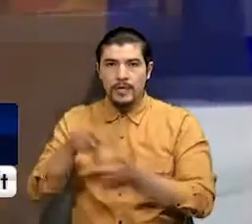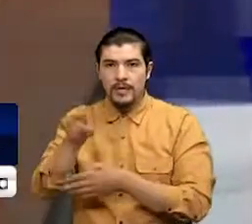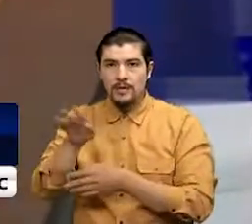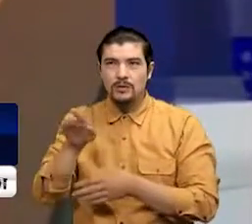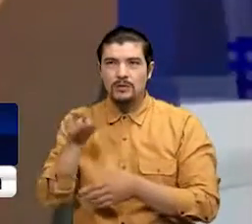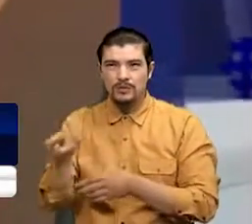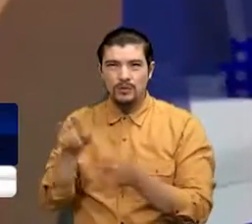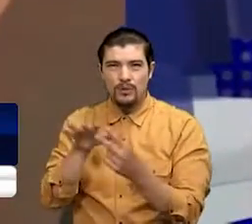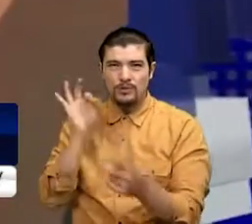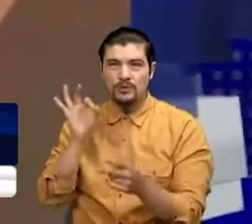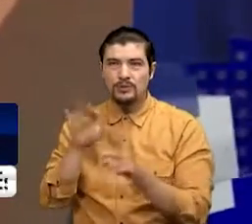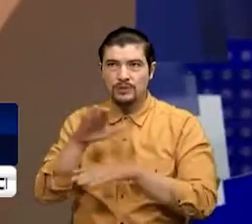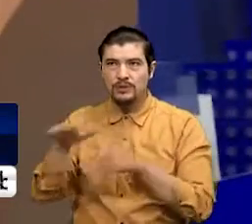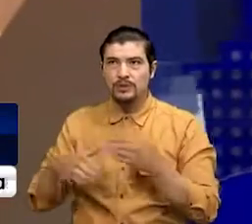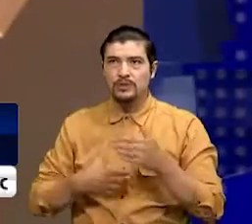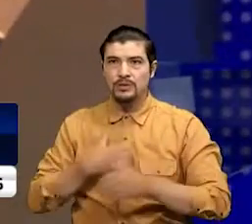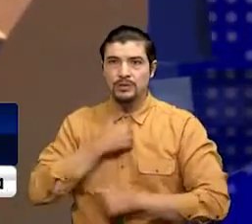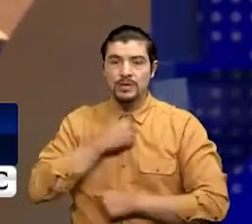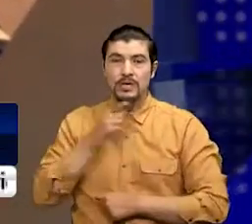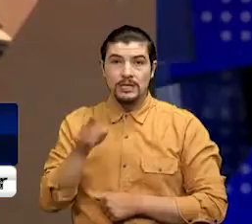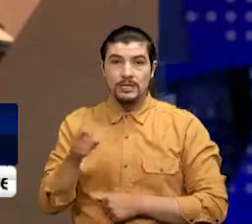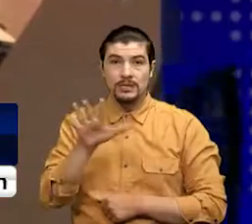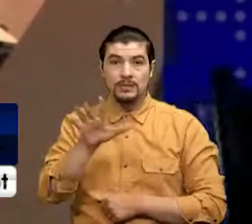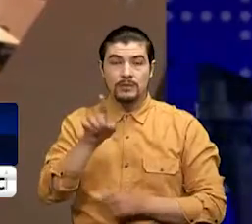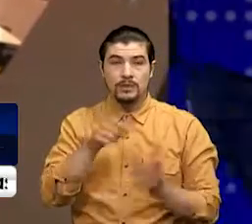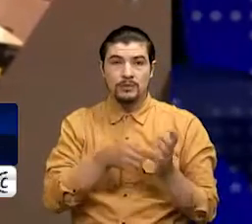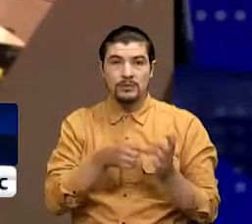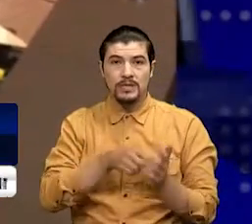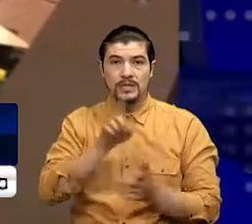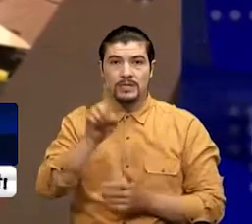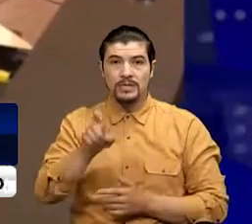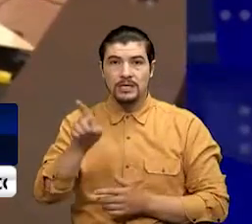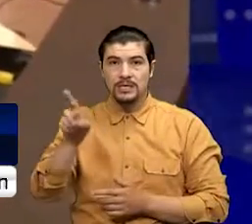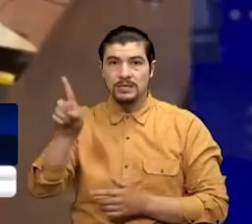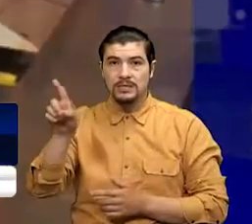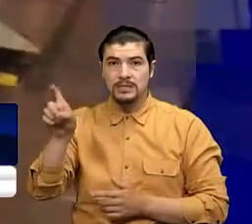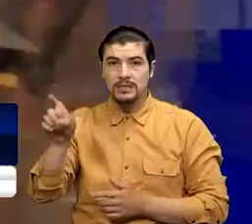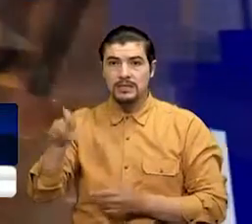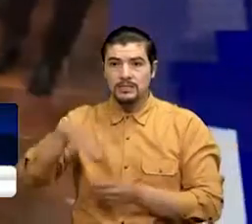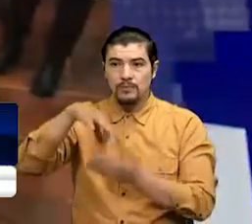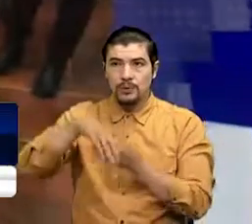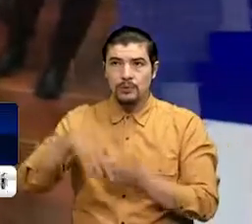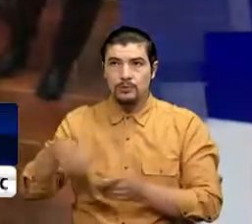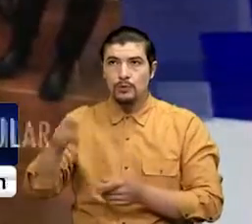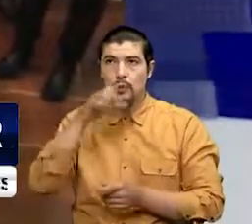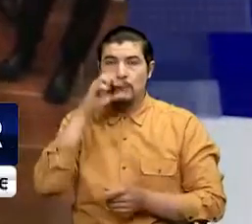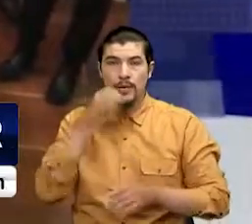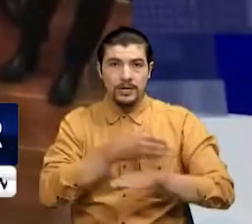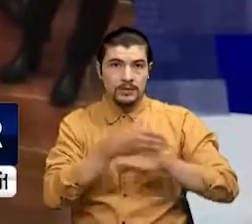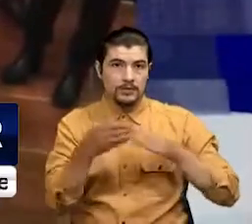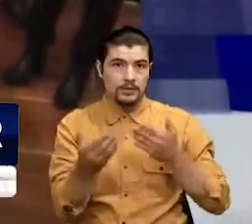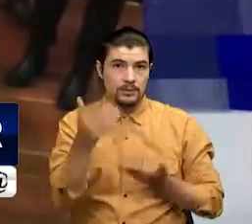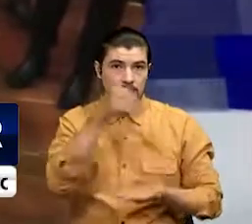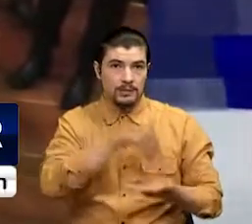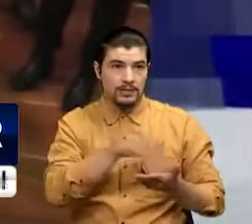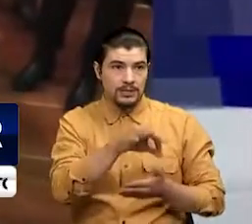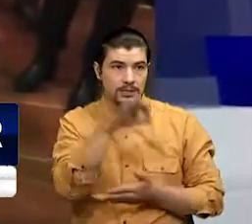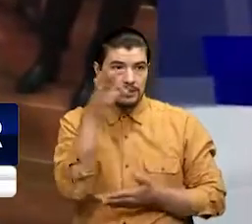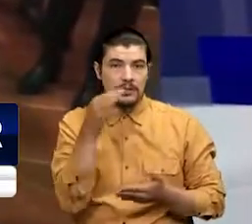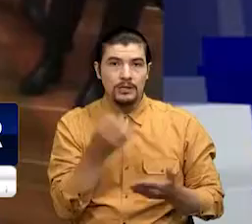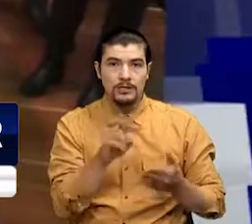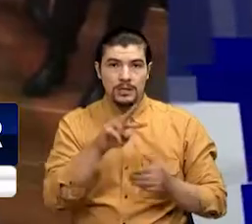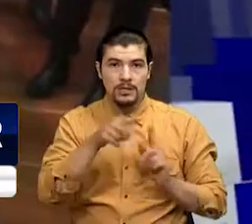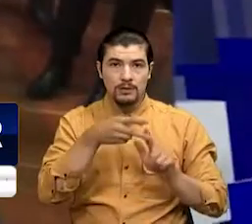con una votación de 51 mil 616 sufragios luego fue nuevamente elegido para un